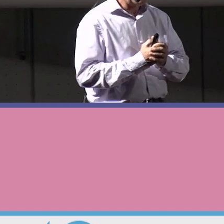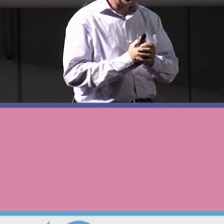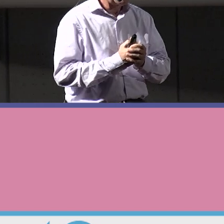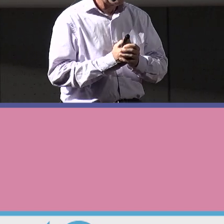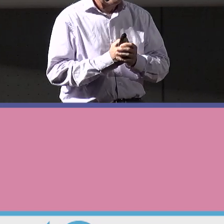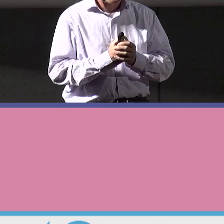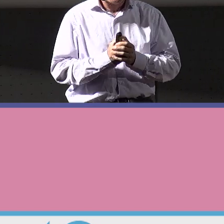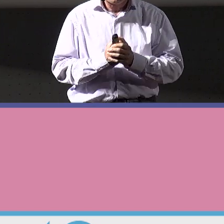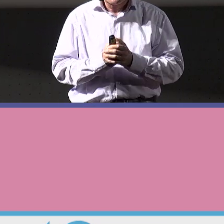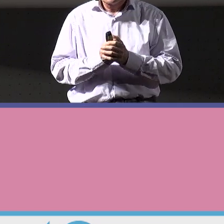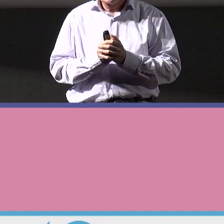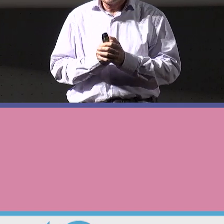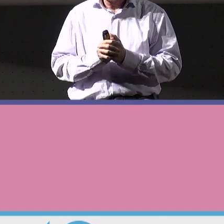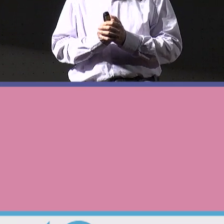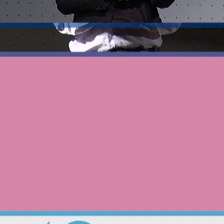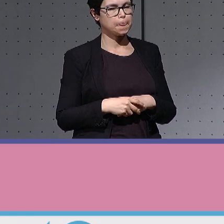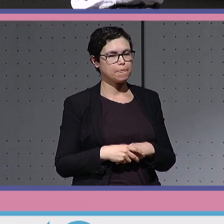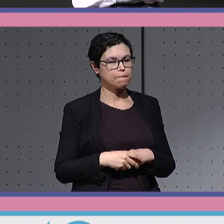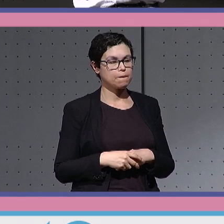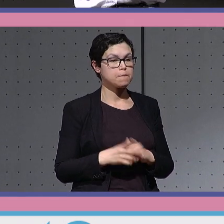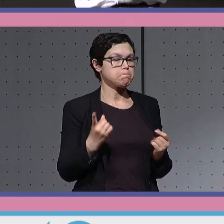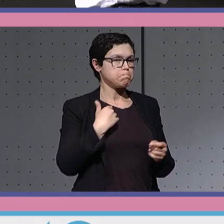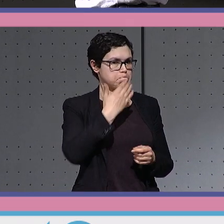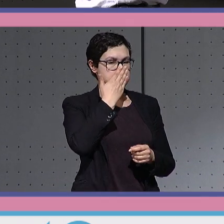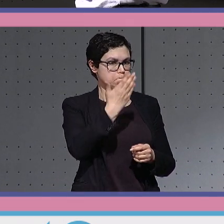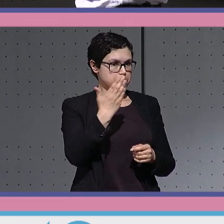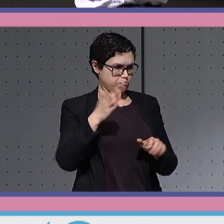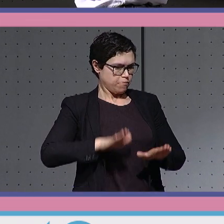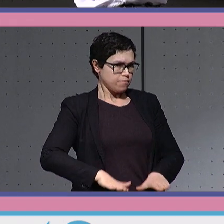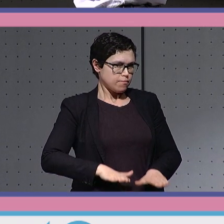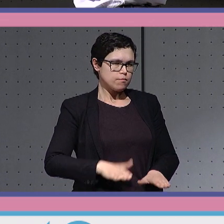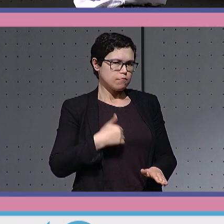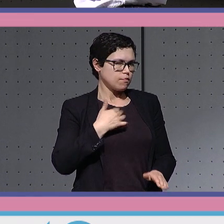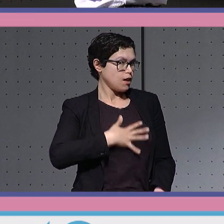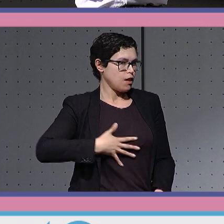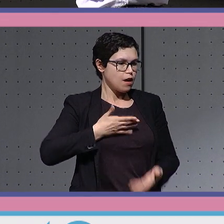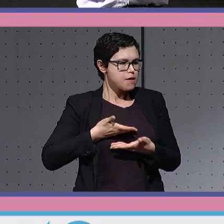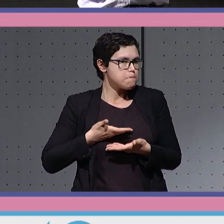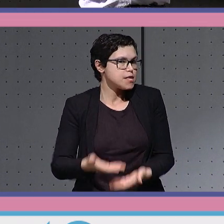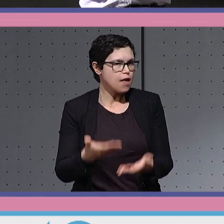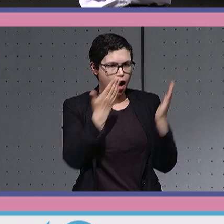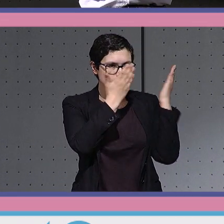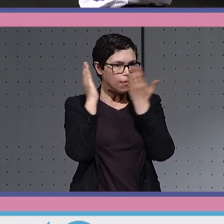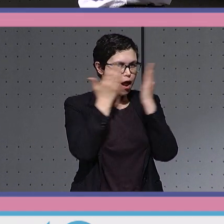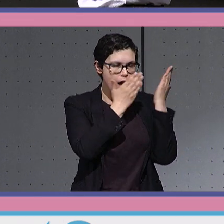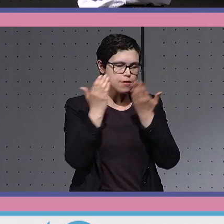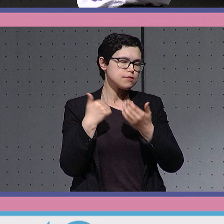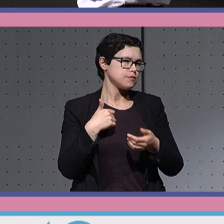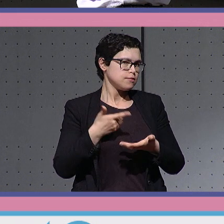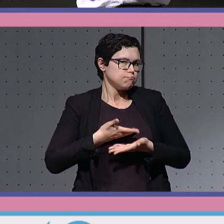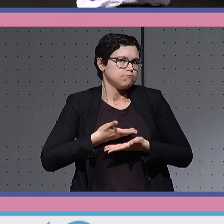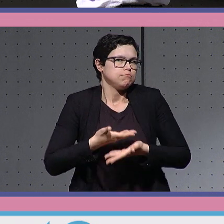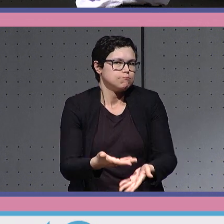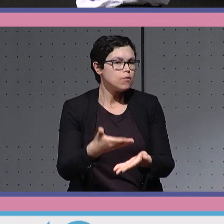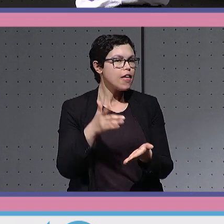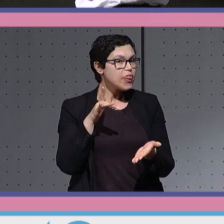Este é o primeiro. La verdad que es un placer para mí muy grande estar aquí. Agradezco mucho la invitación de Aspanaes en este día que es realmente